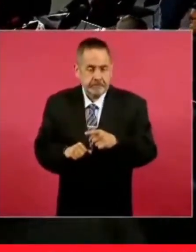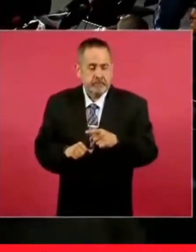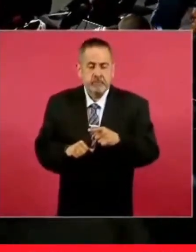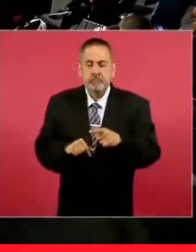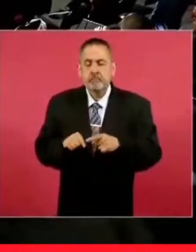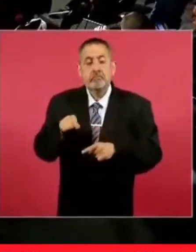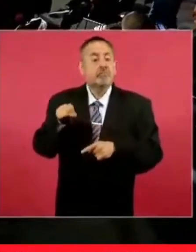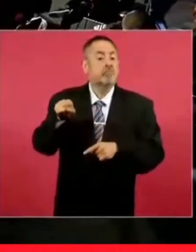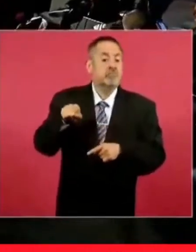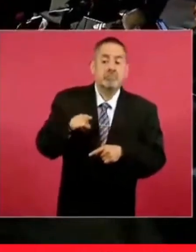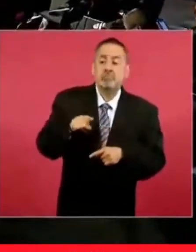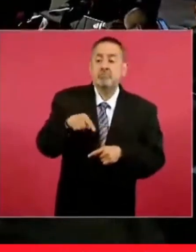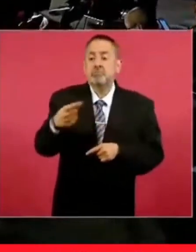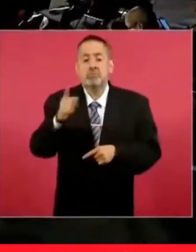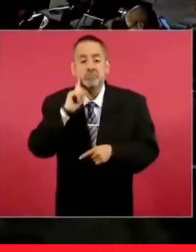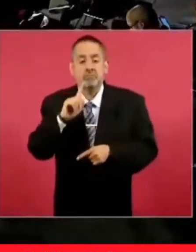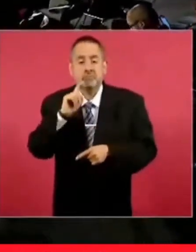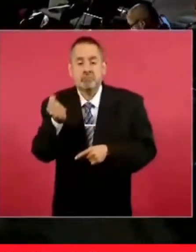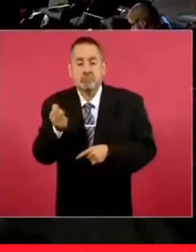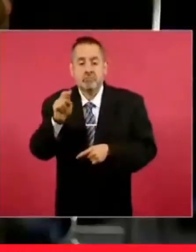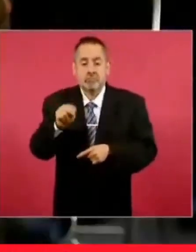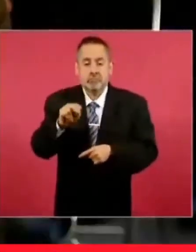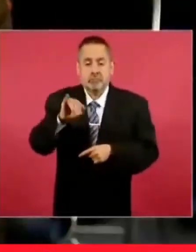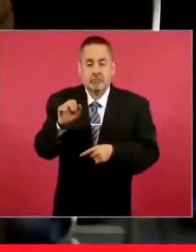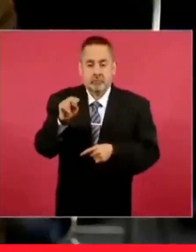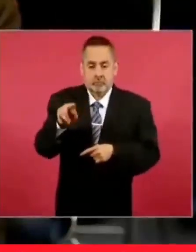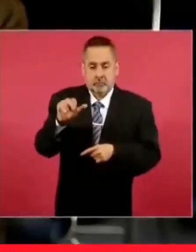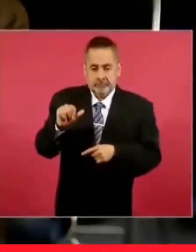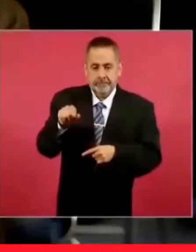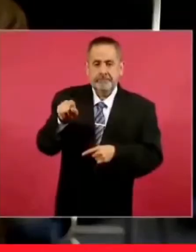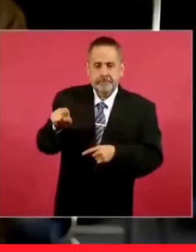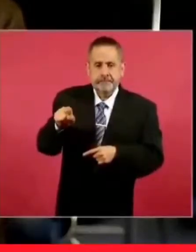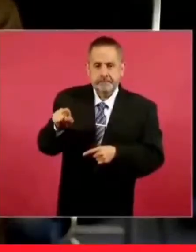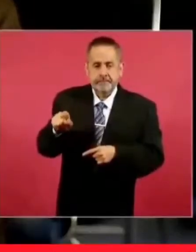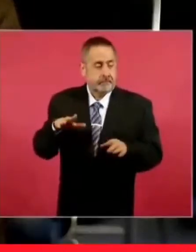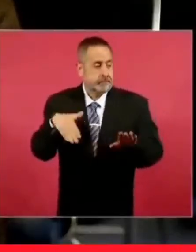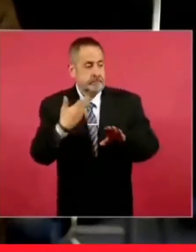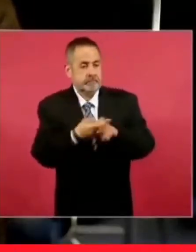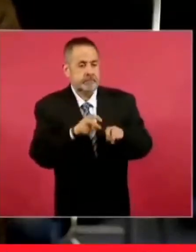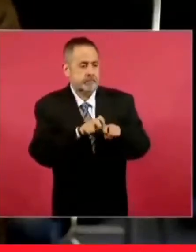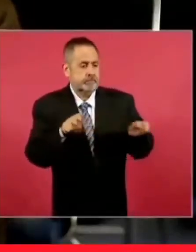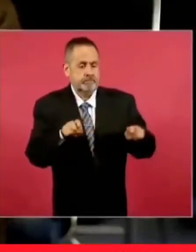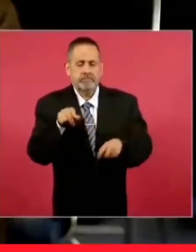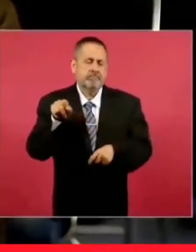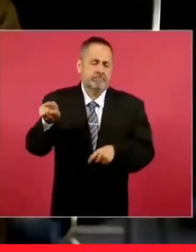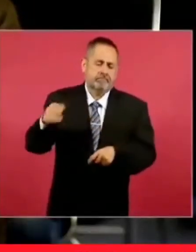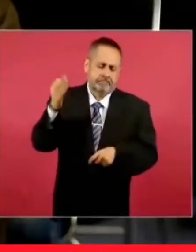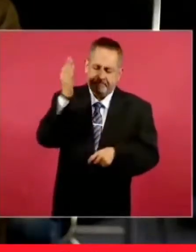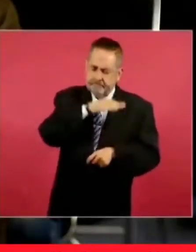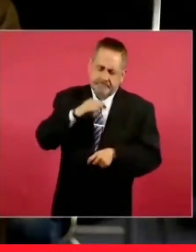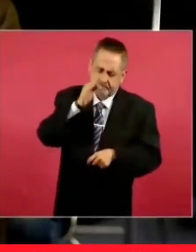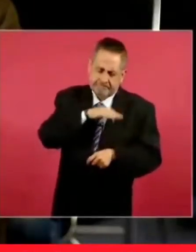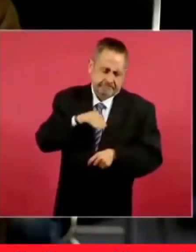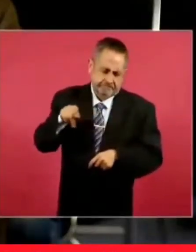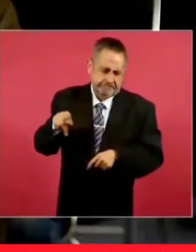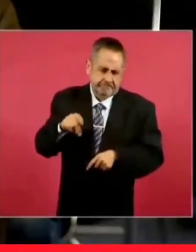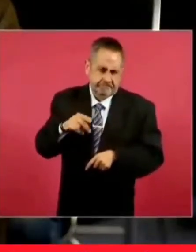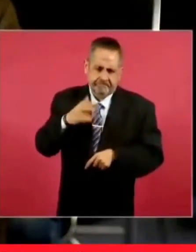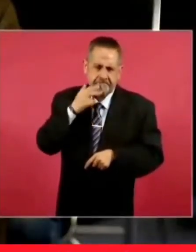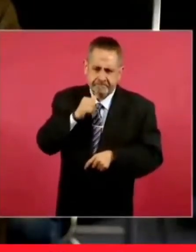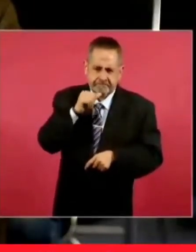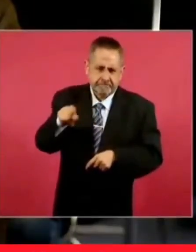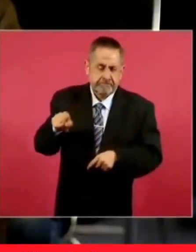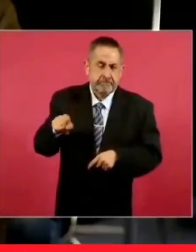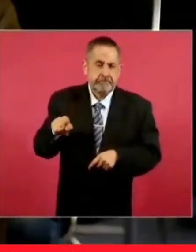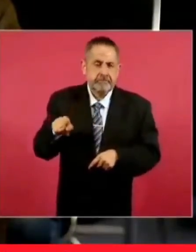Juana Martínez en contra de los integrantes del gabinete pues son falsas, son difamaciones y que era